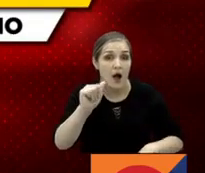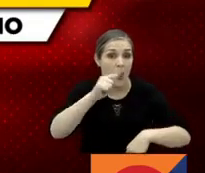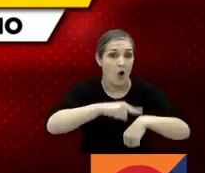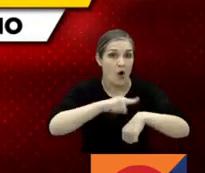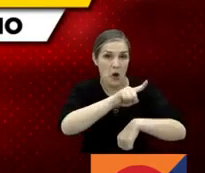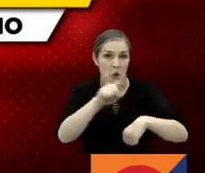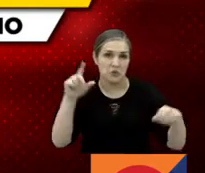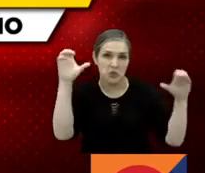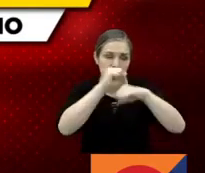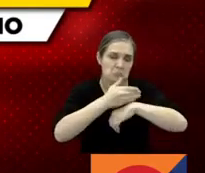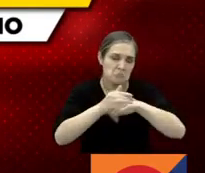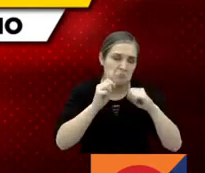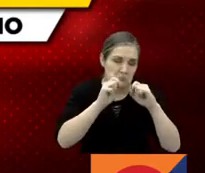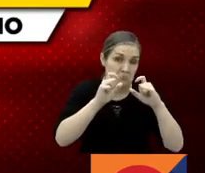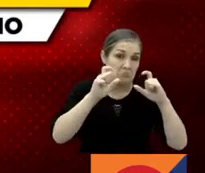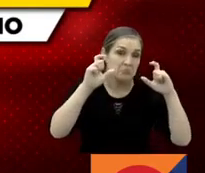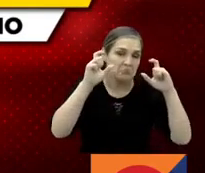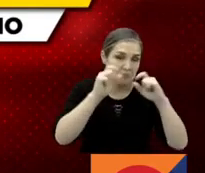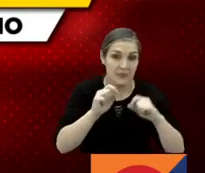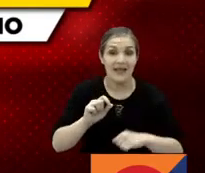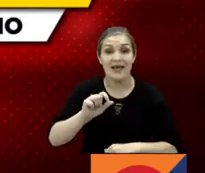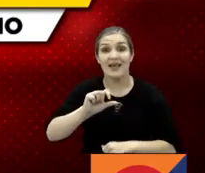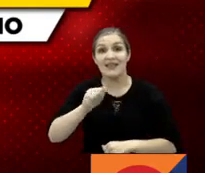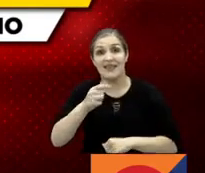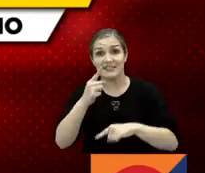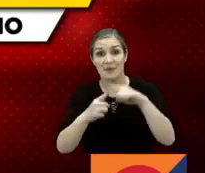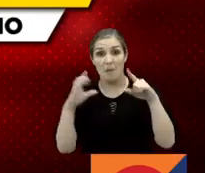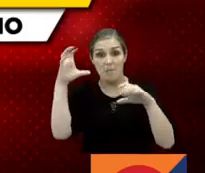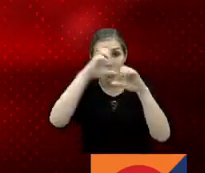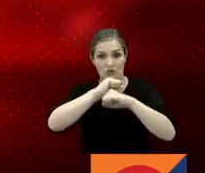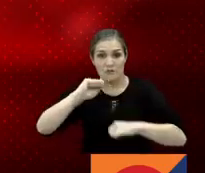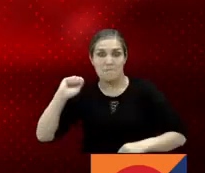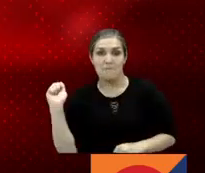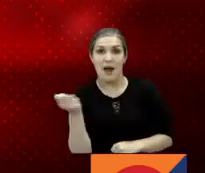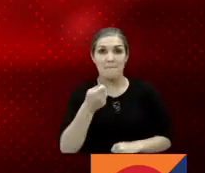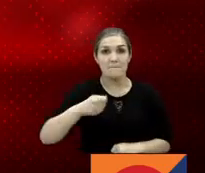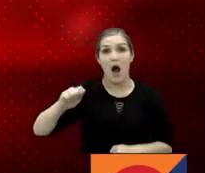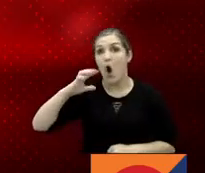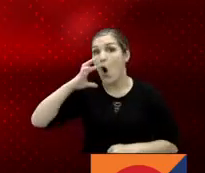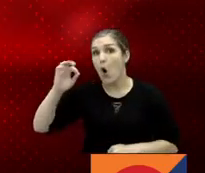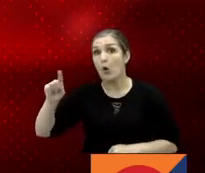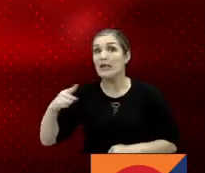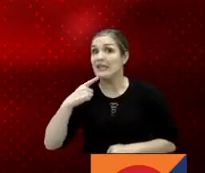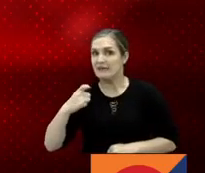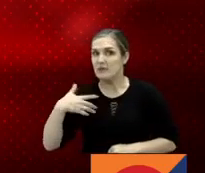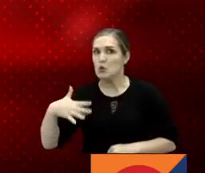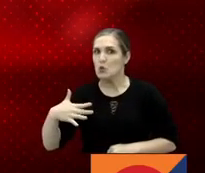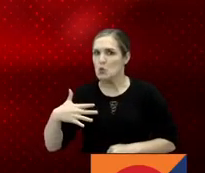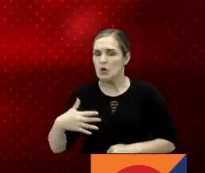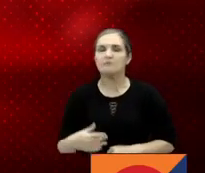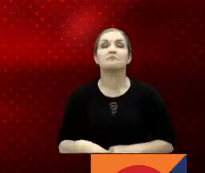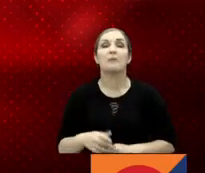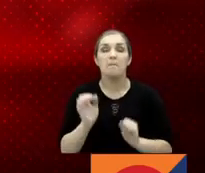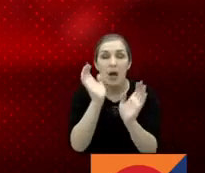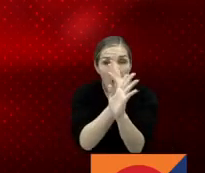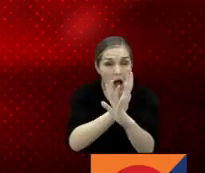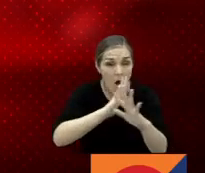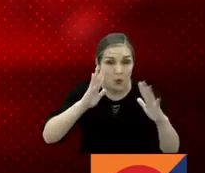trasnochadita, bien. 10:30 de la noche, Daniel Galán, tenis masculino, tiene un difícil enfrentamiento. Y ya en la madrugada del